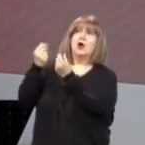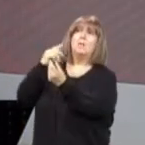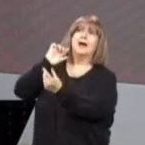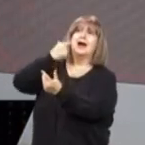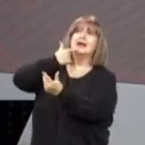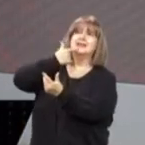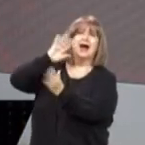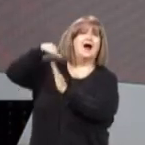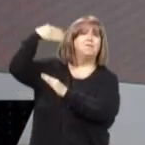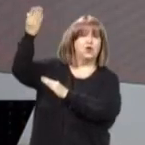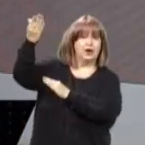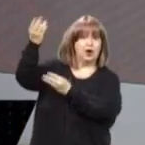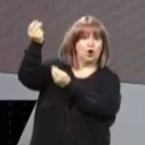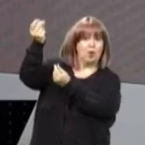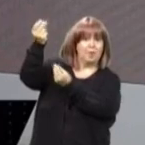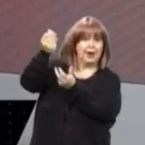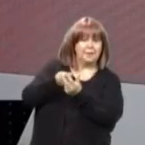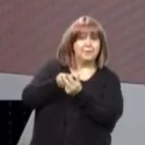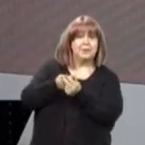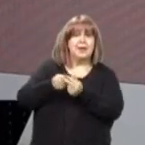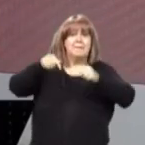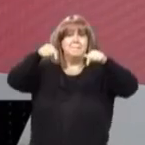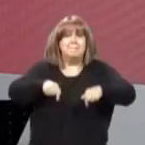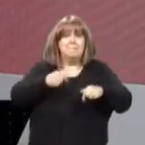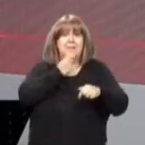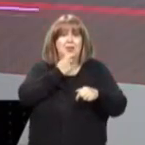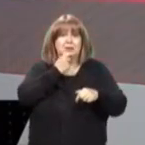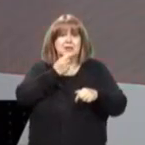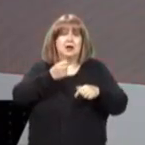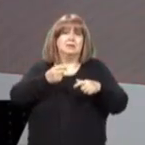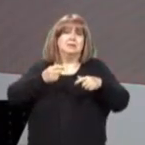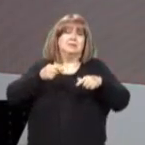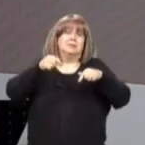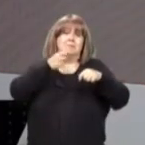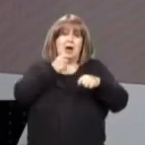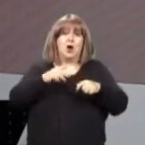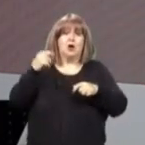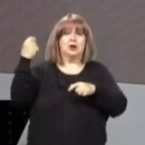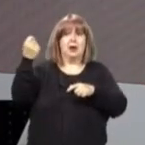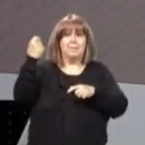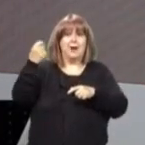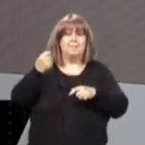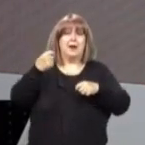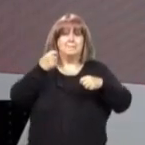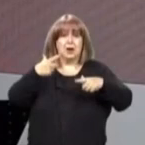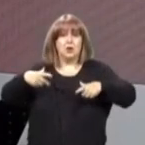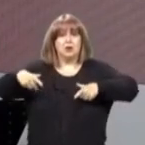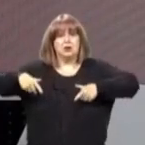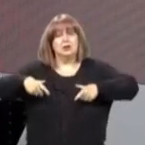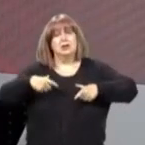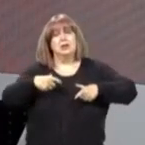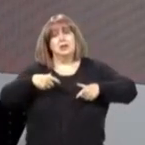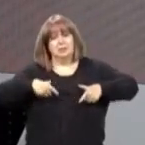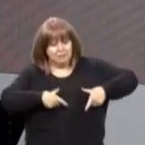proceso y con el significado de esta obra. Claro, y sobre todo en el contexto de guerra, porque recordemos también que nos salió mucho más caro todo el combustible y